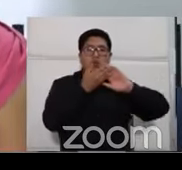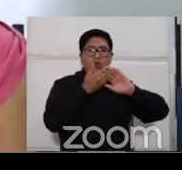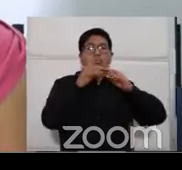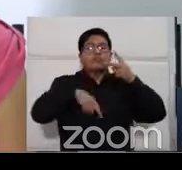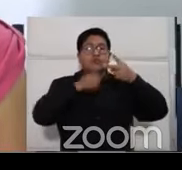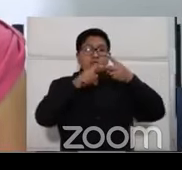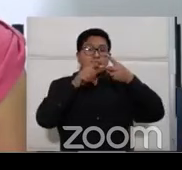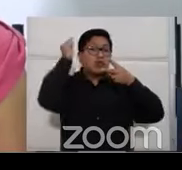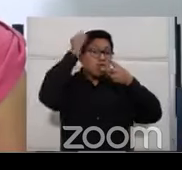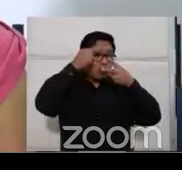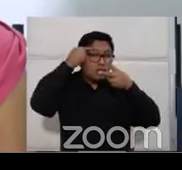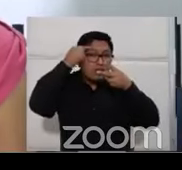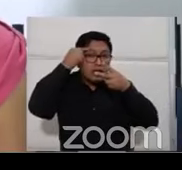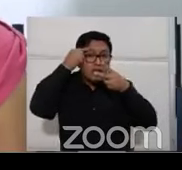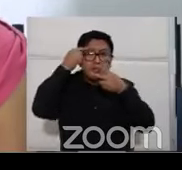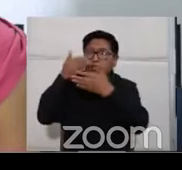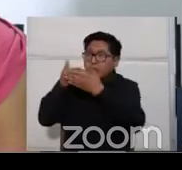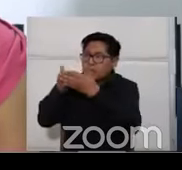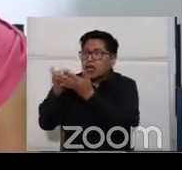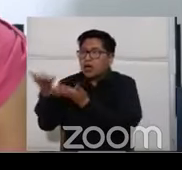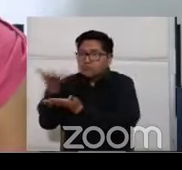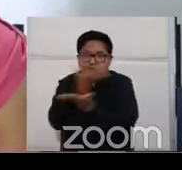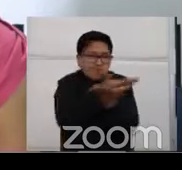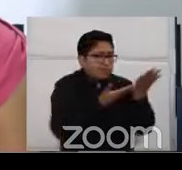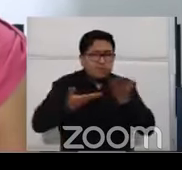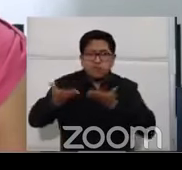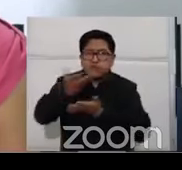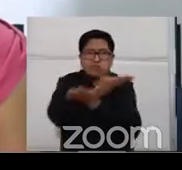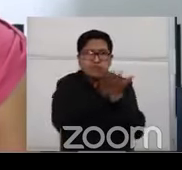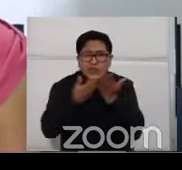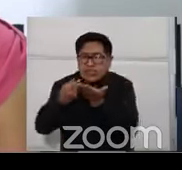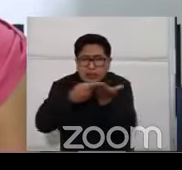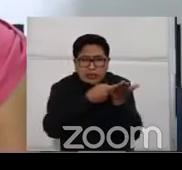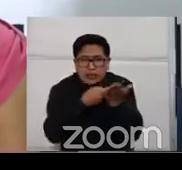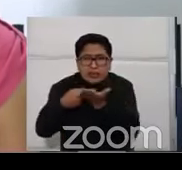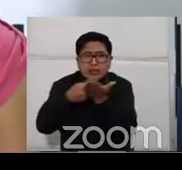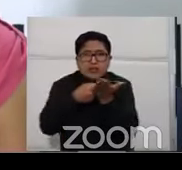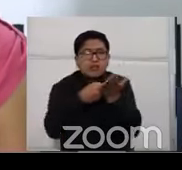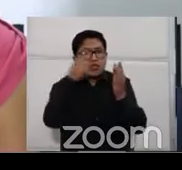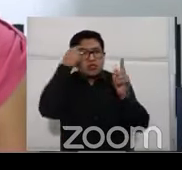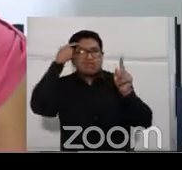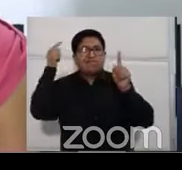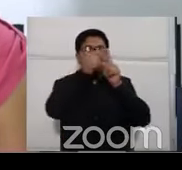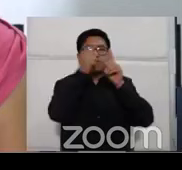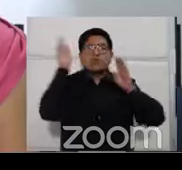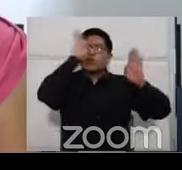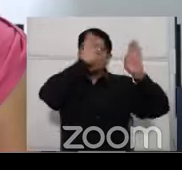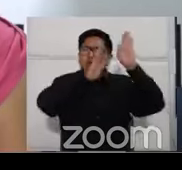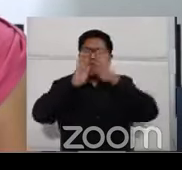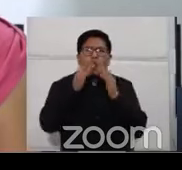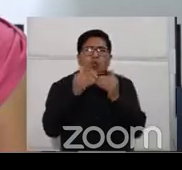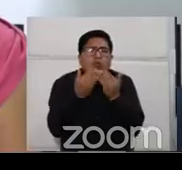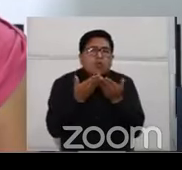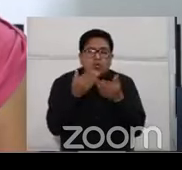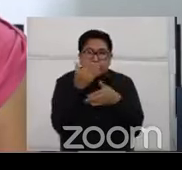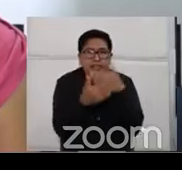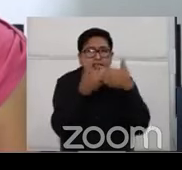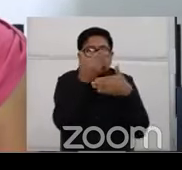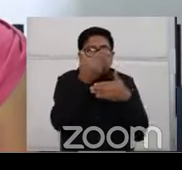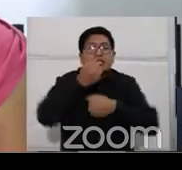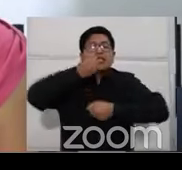un diálogo reflexivo sobre las principales preocupaciones avances y desafíos con relación al trabajo